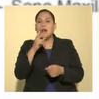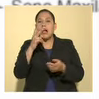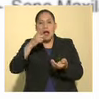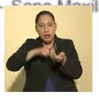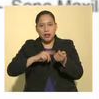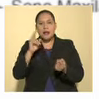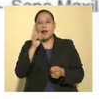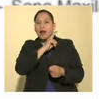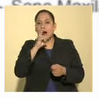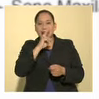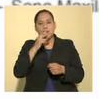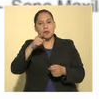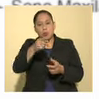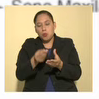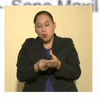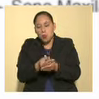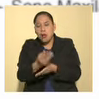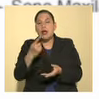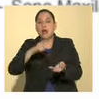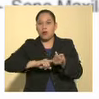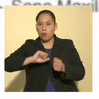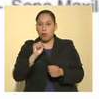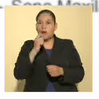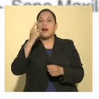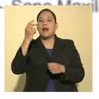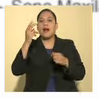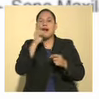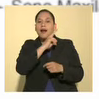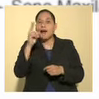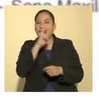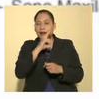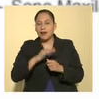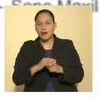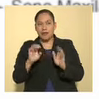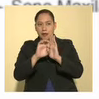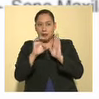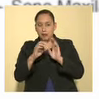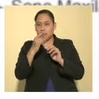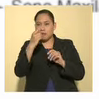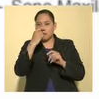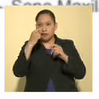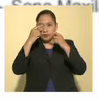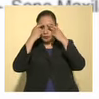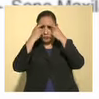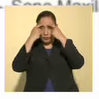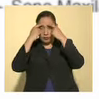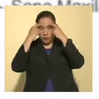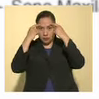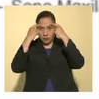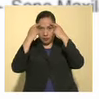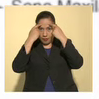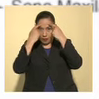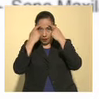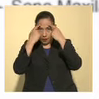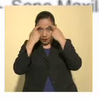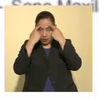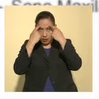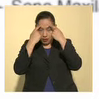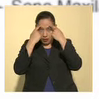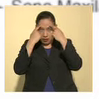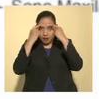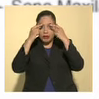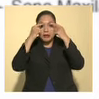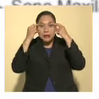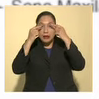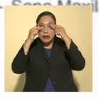aire ya desde que nacemos. Los frontales, que son los que estamos observando en pantalla, que están por arriba de las